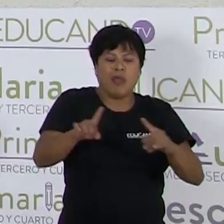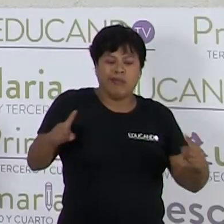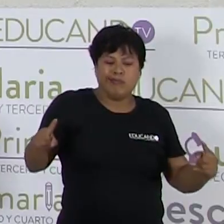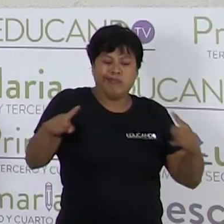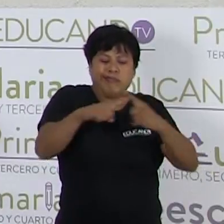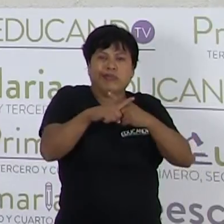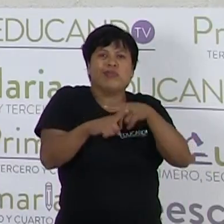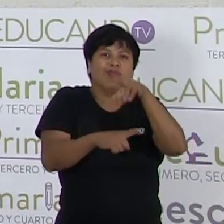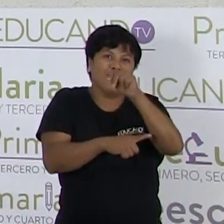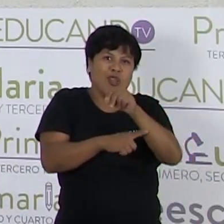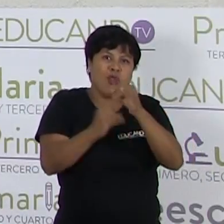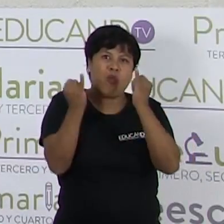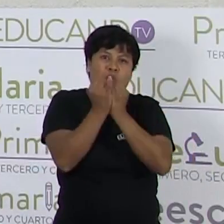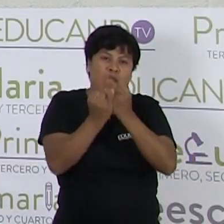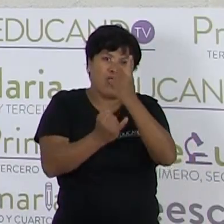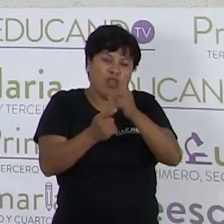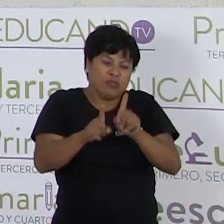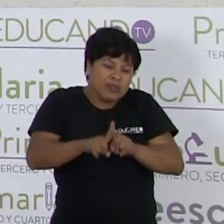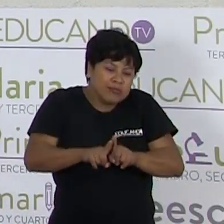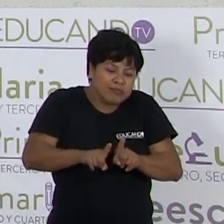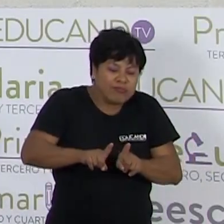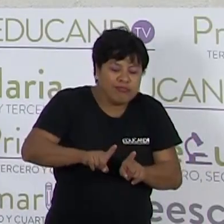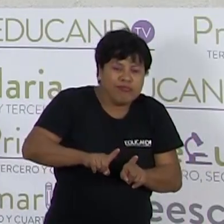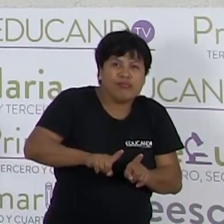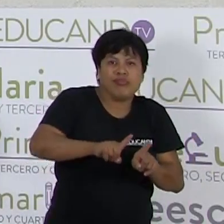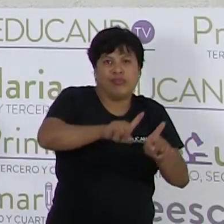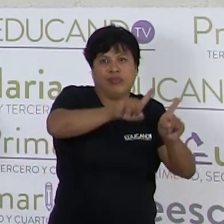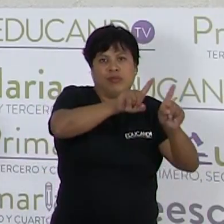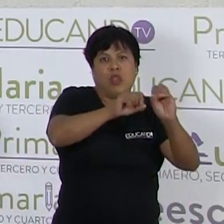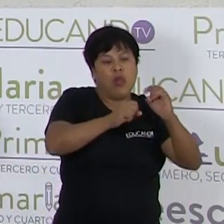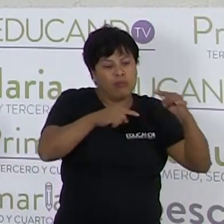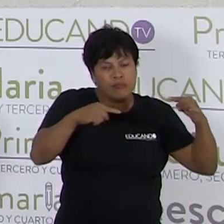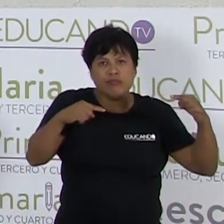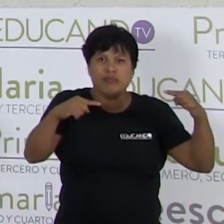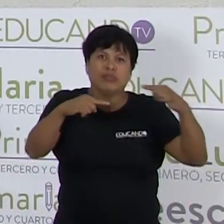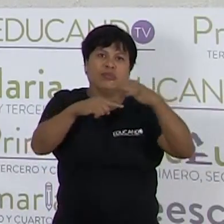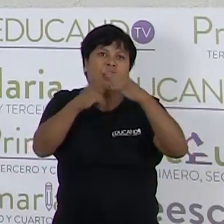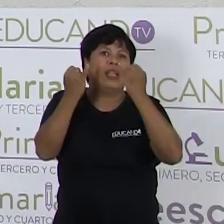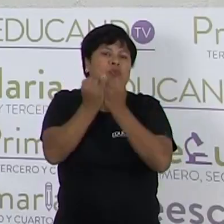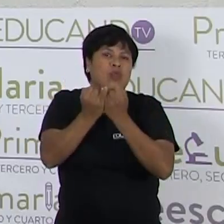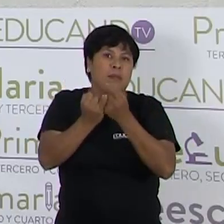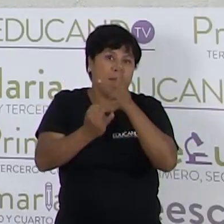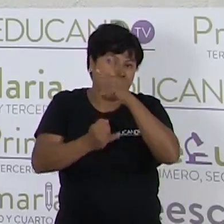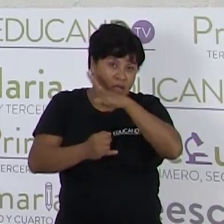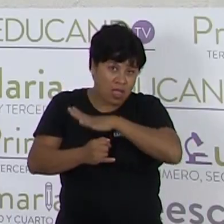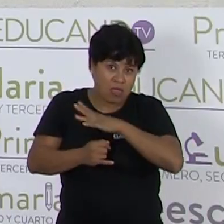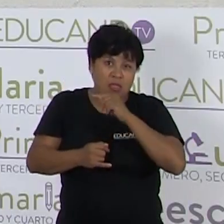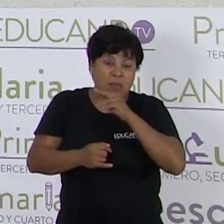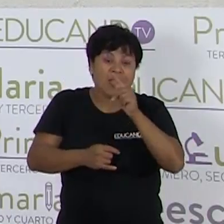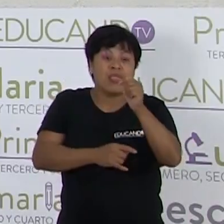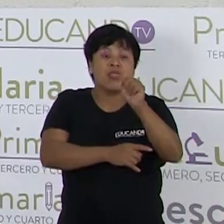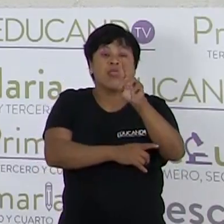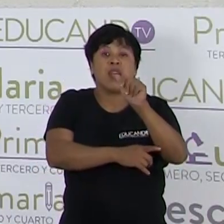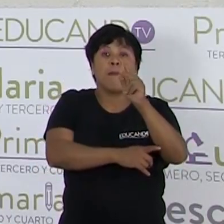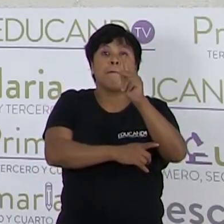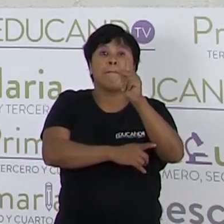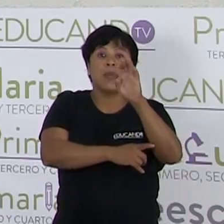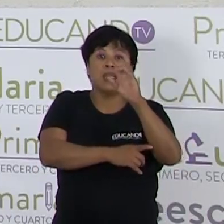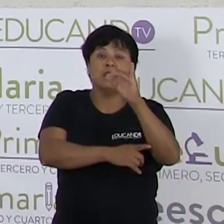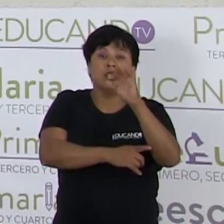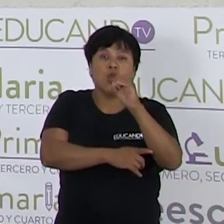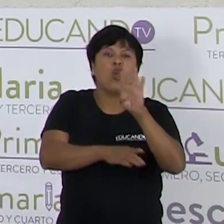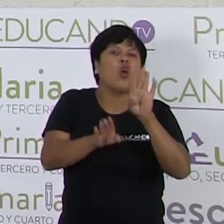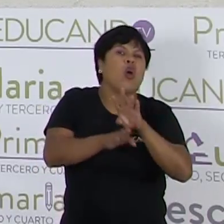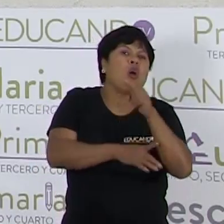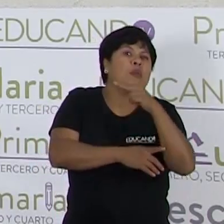llaman paralelogramos. Pero también existen este tipo de trapecios. ¿Cómo le llamamos a esos tipos